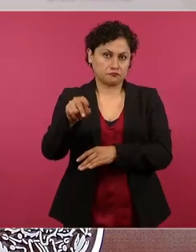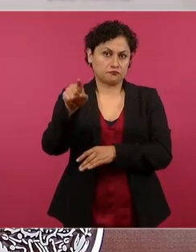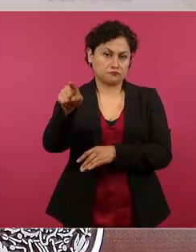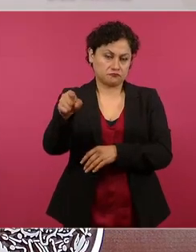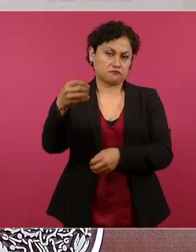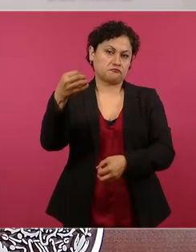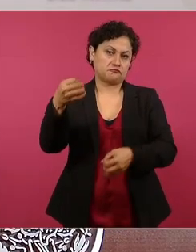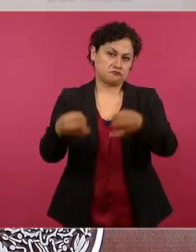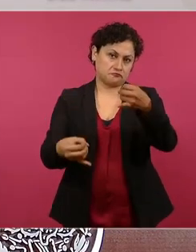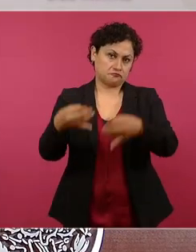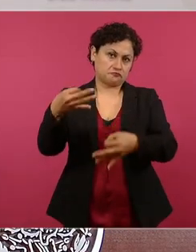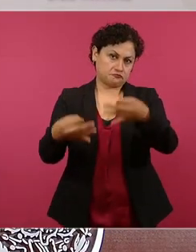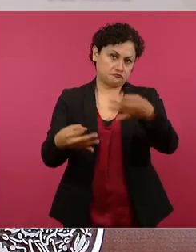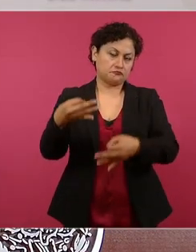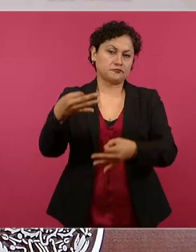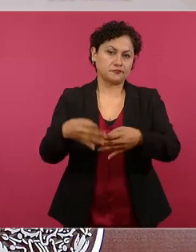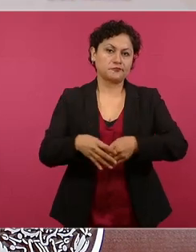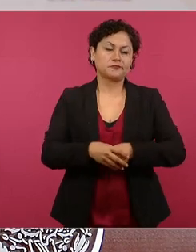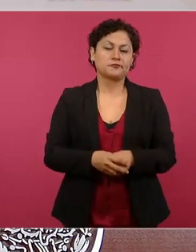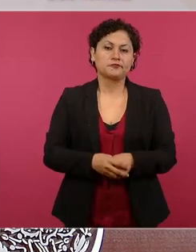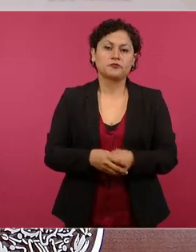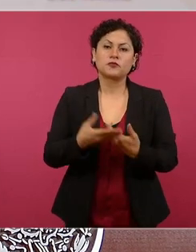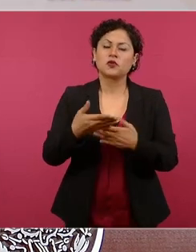en el caso